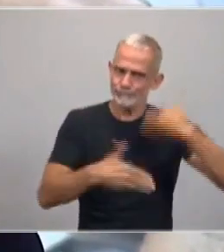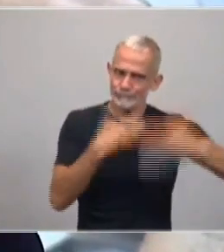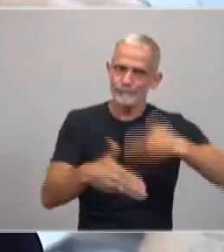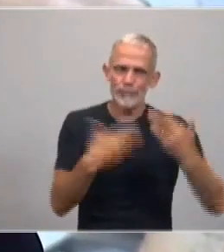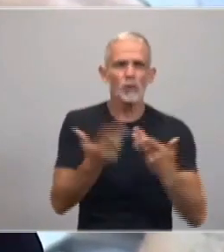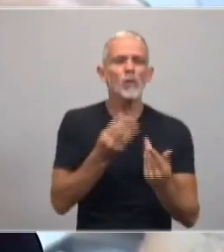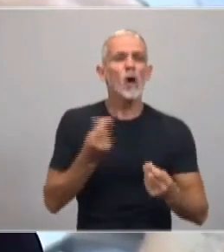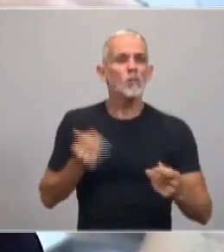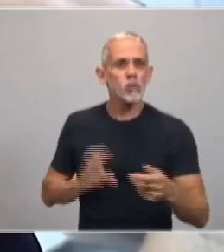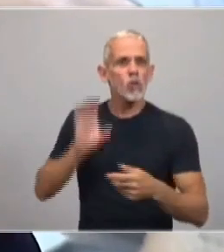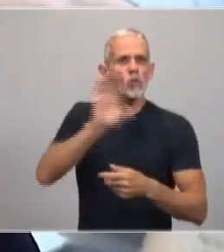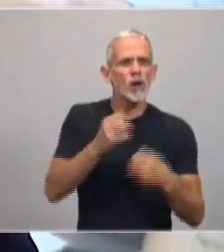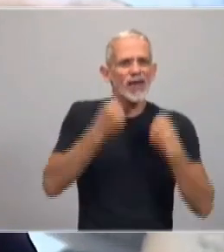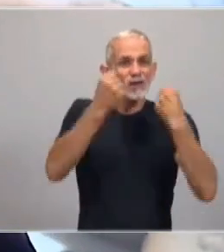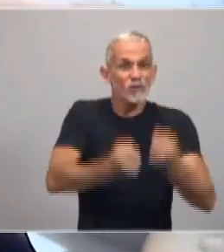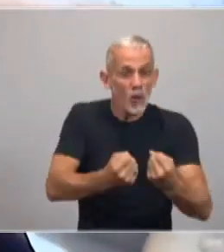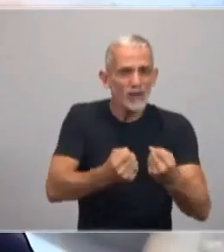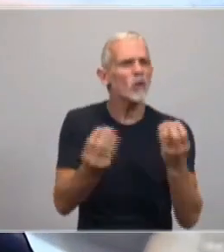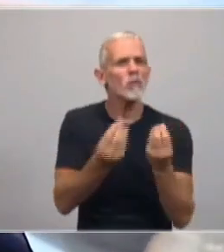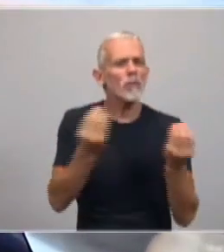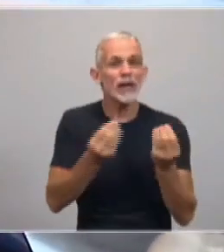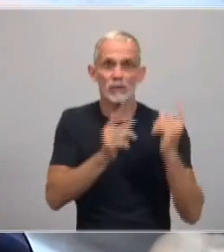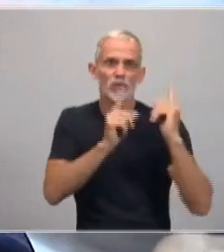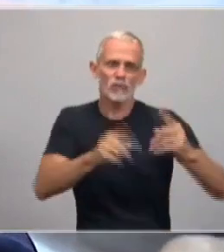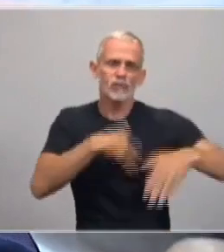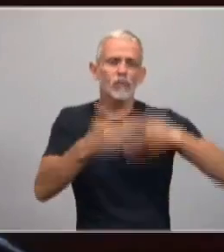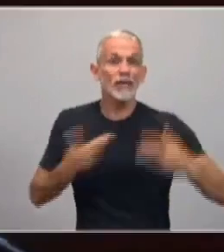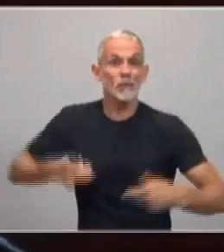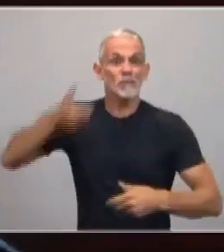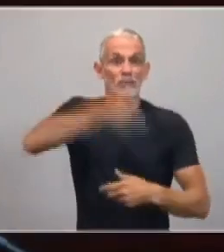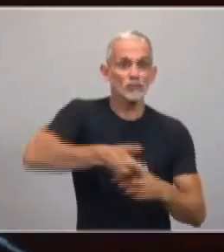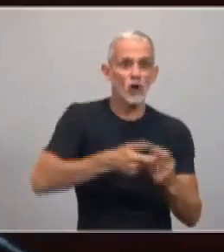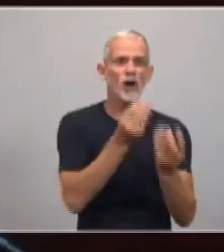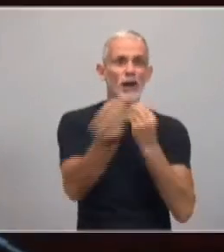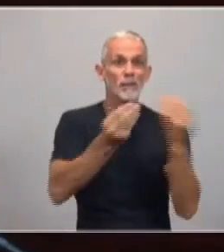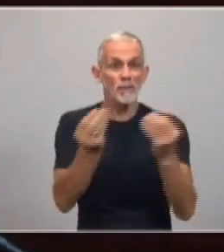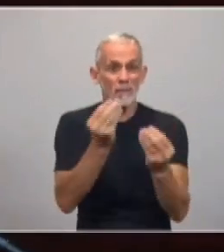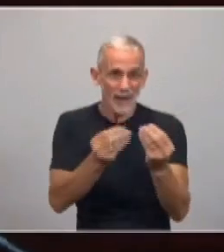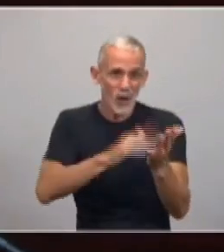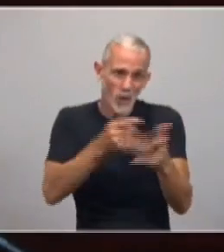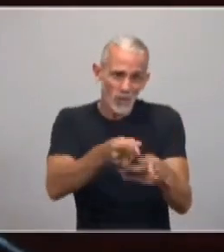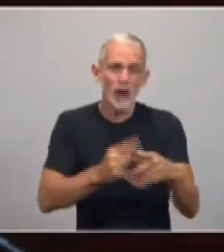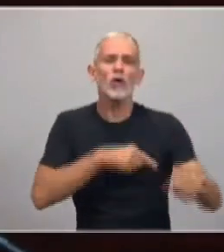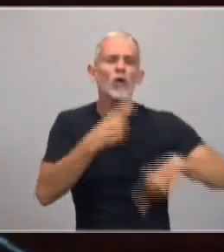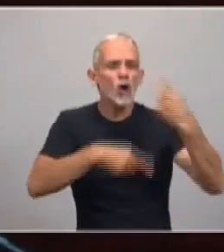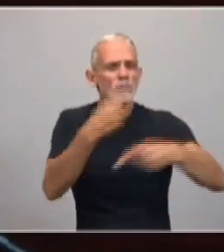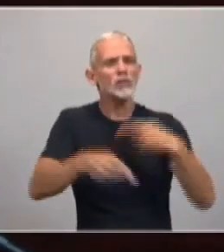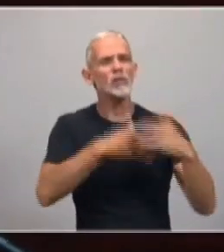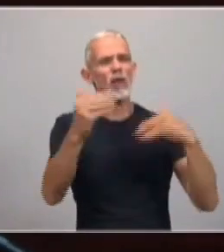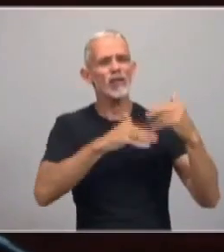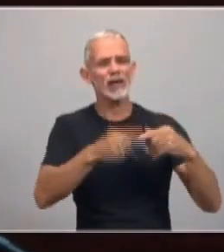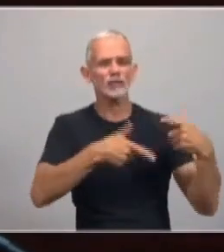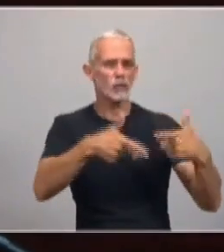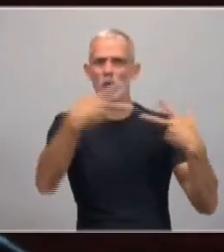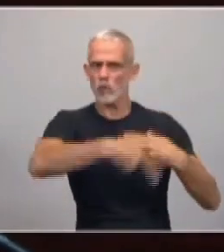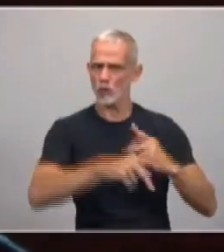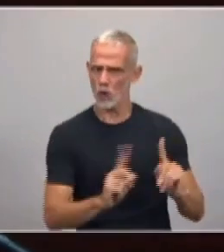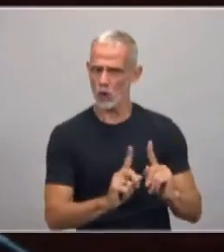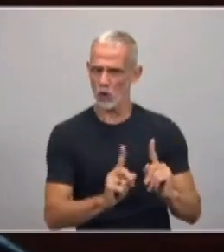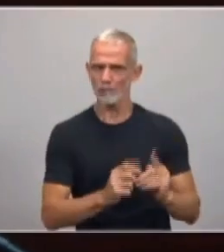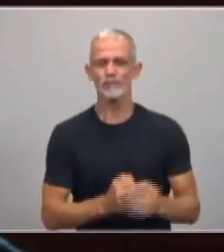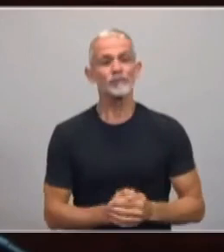y destinando sus esfuerzos para sostener la inversión, los empleos y la continuidad de las obras.